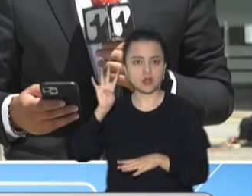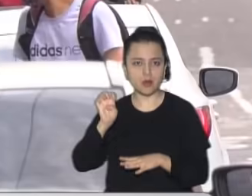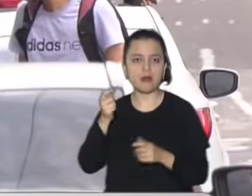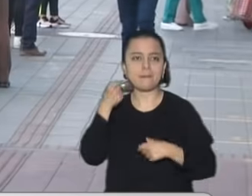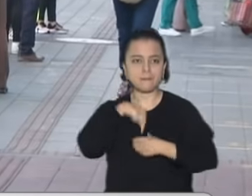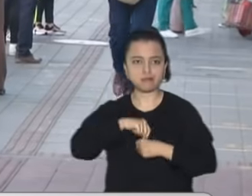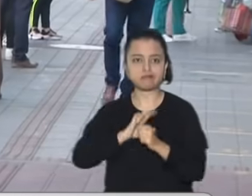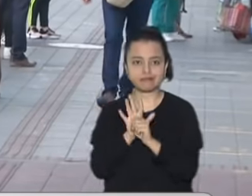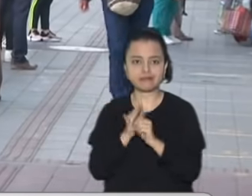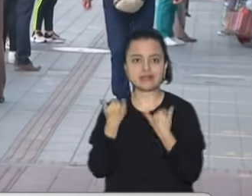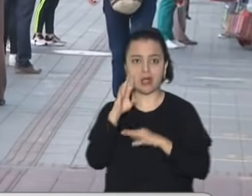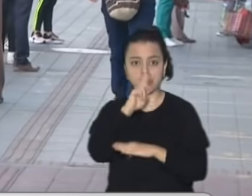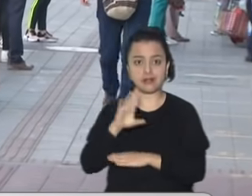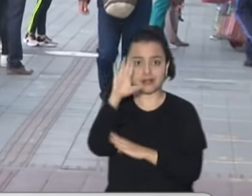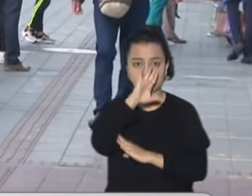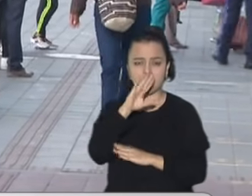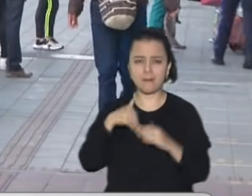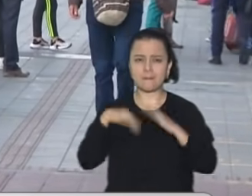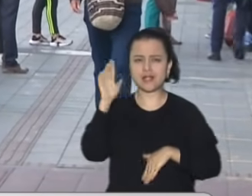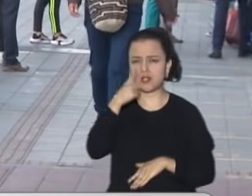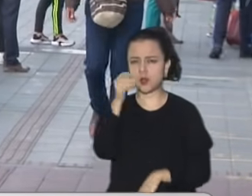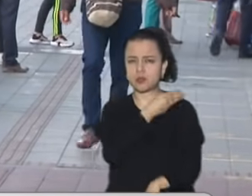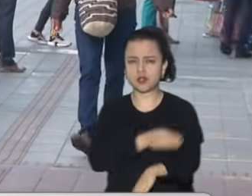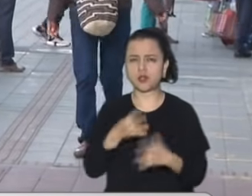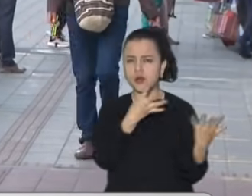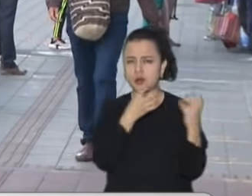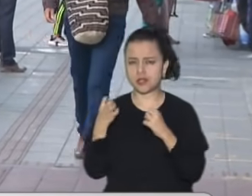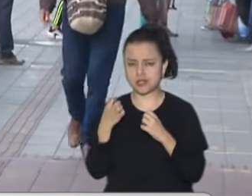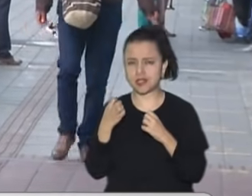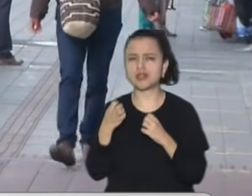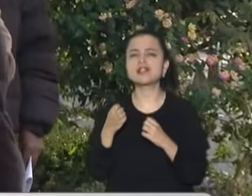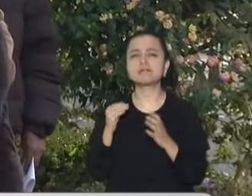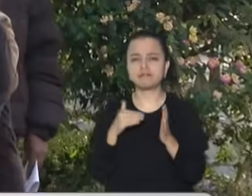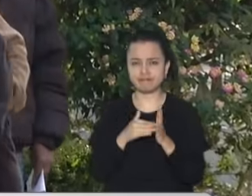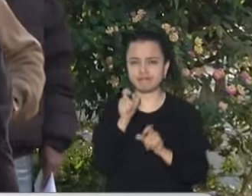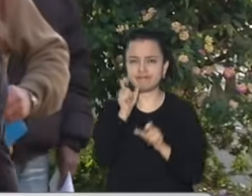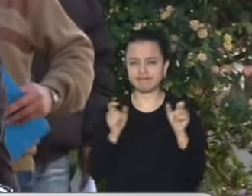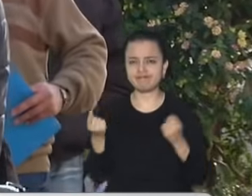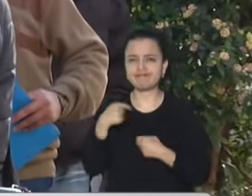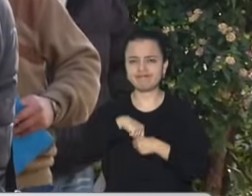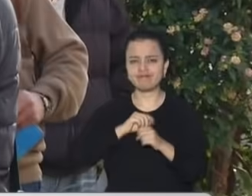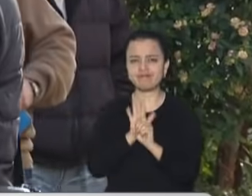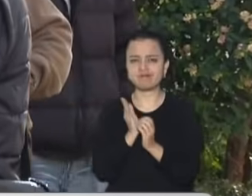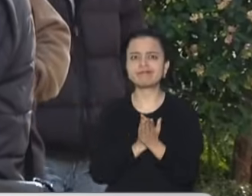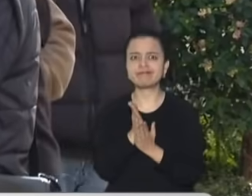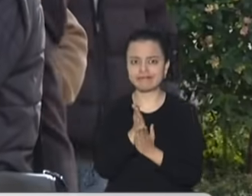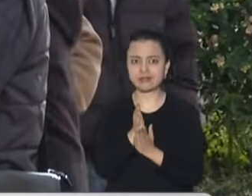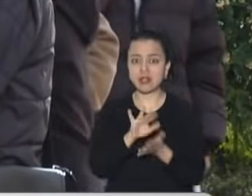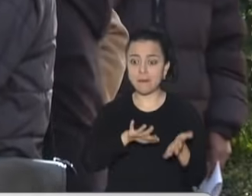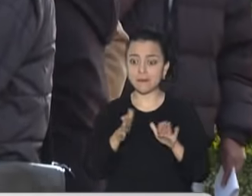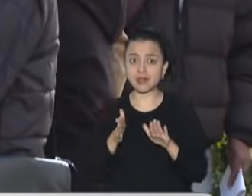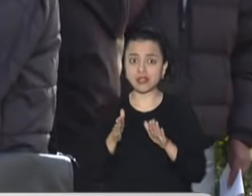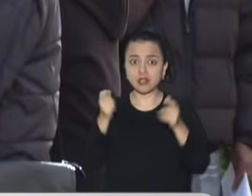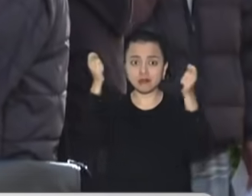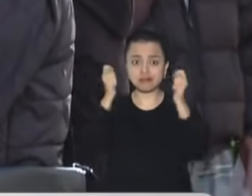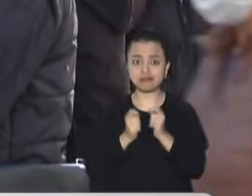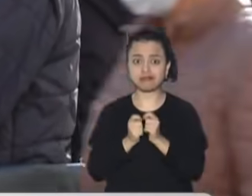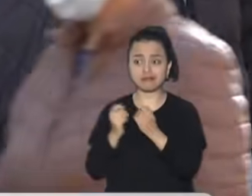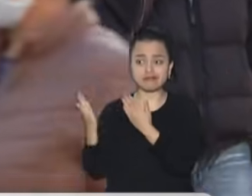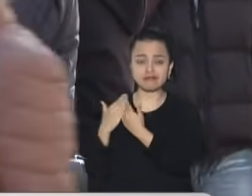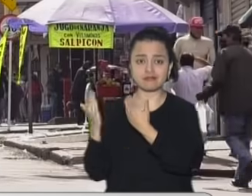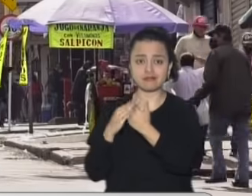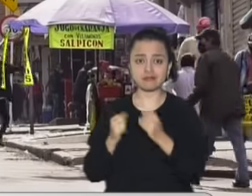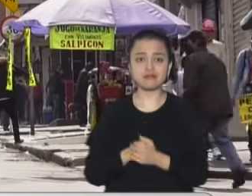día de ayer. Ya en el país son más de 1.900.000 personas las infectadas del virus. Las muertes registradas según el último